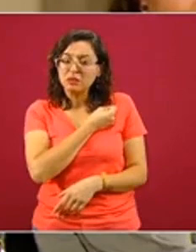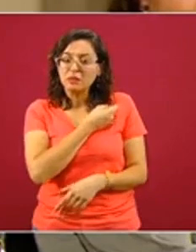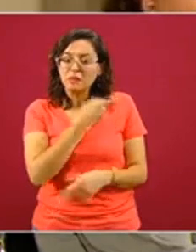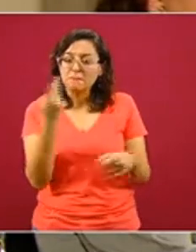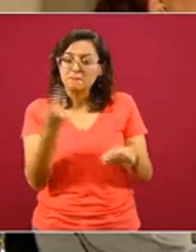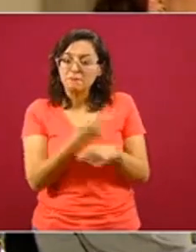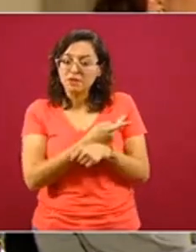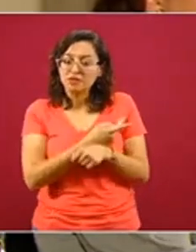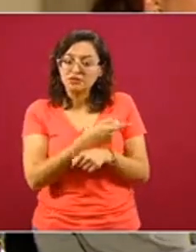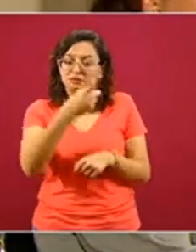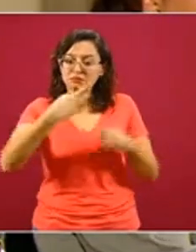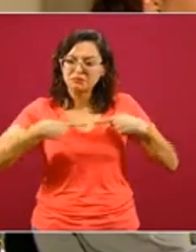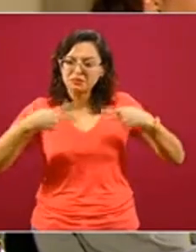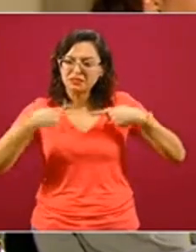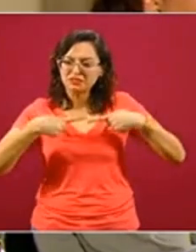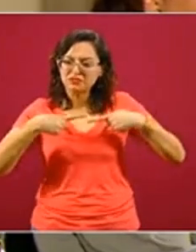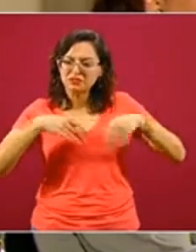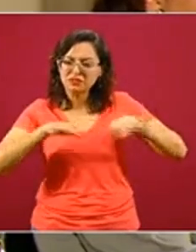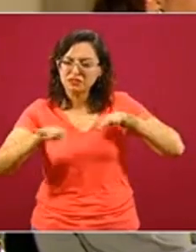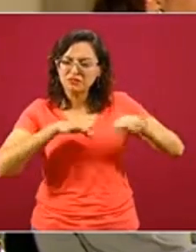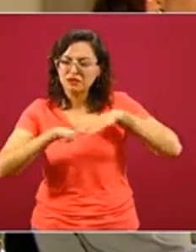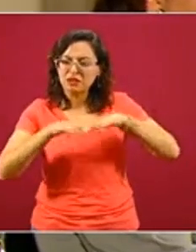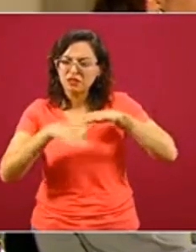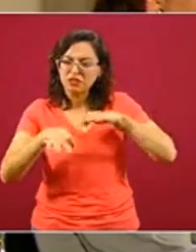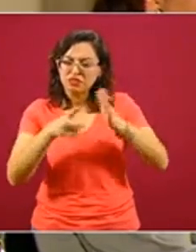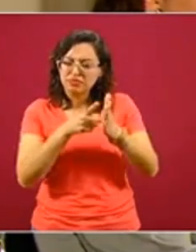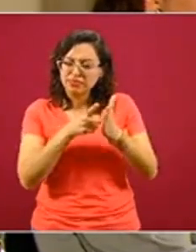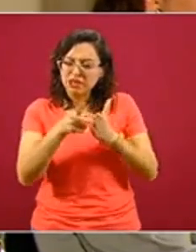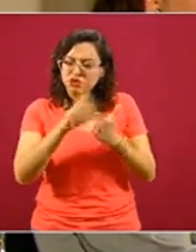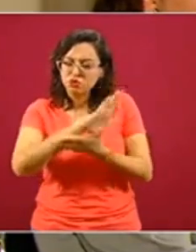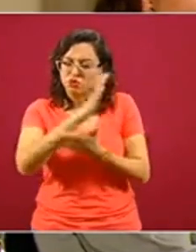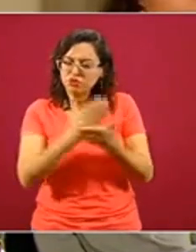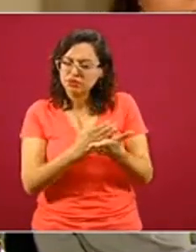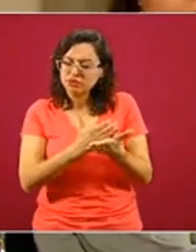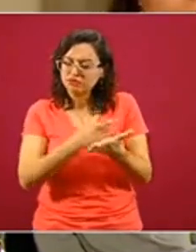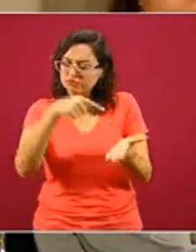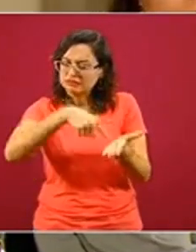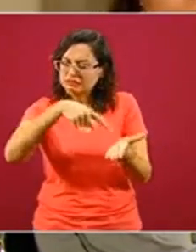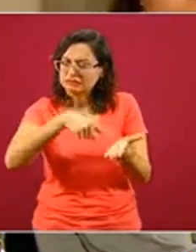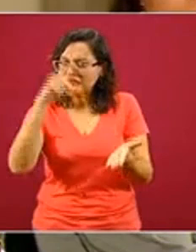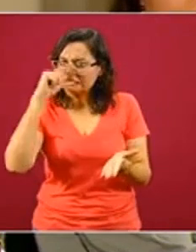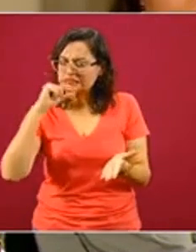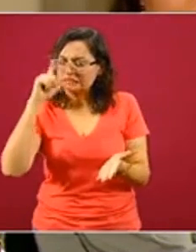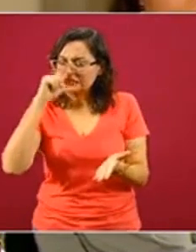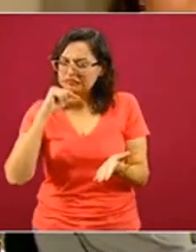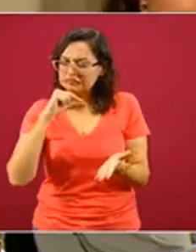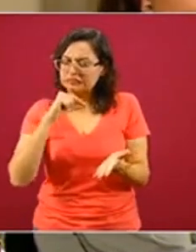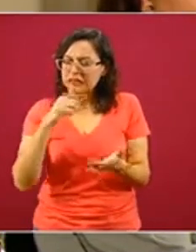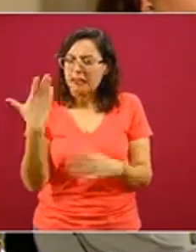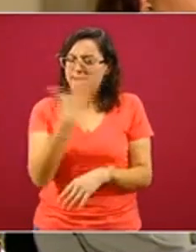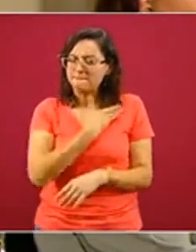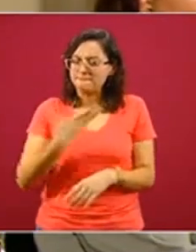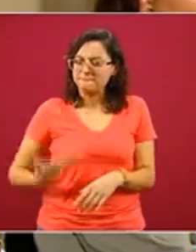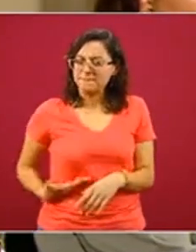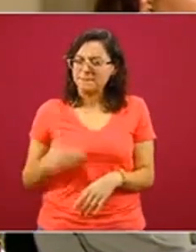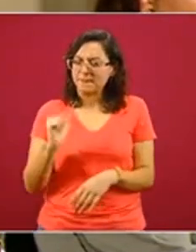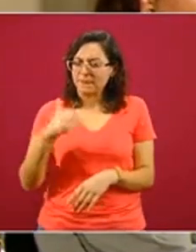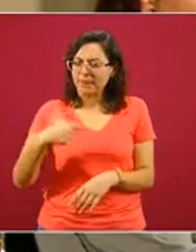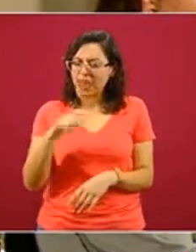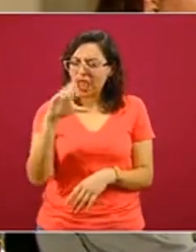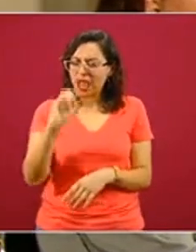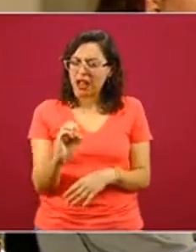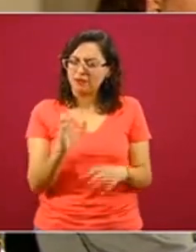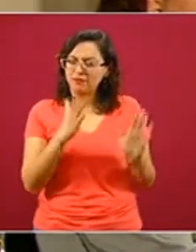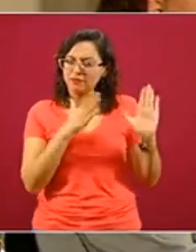de los trabajadores en términos concretos de los contratos que tienen, el presidente López Obrador prometió